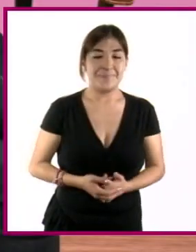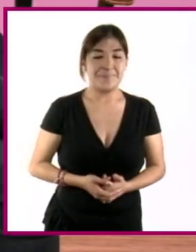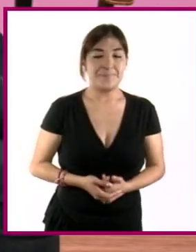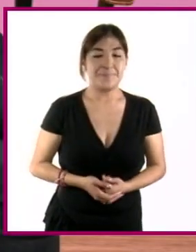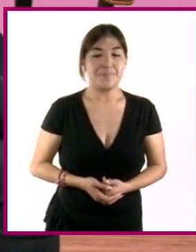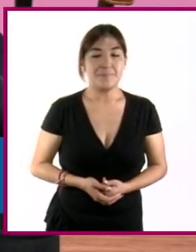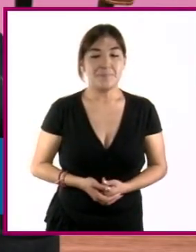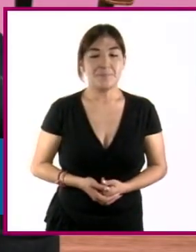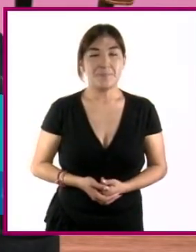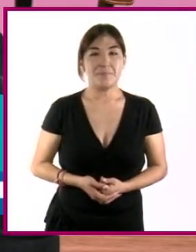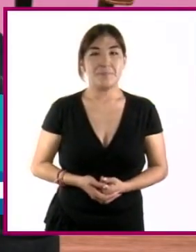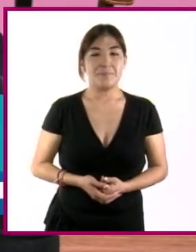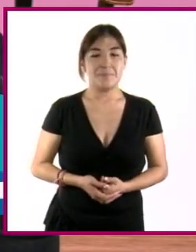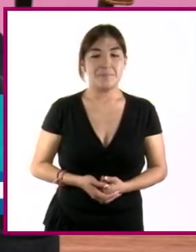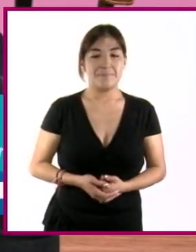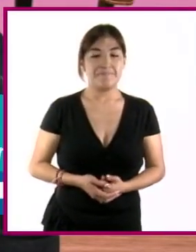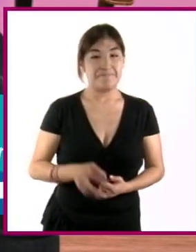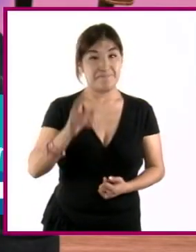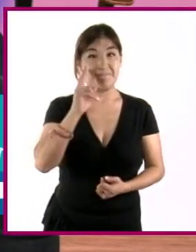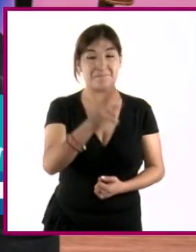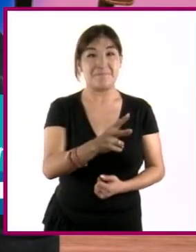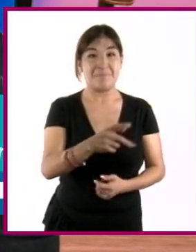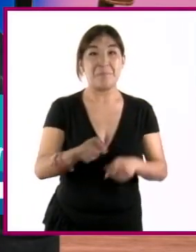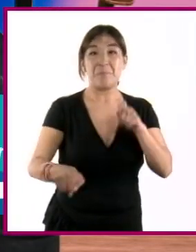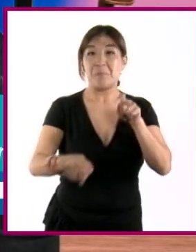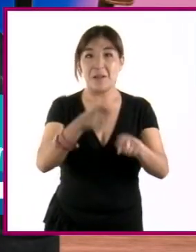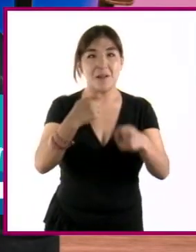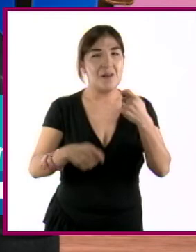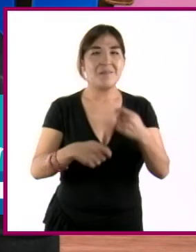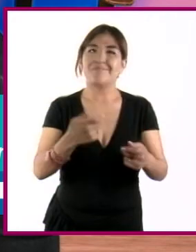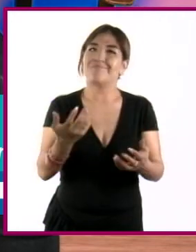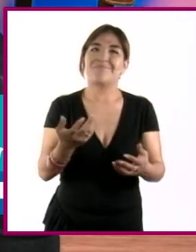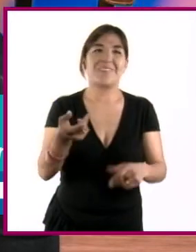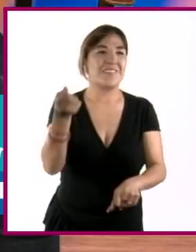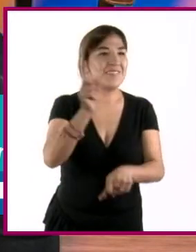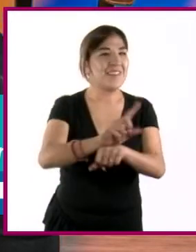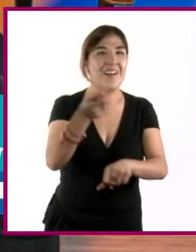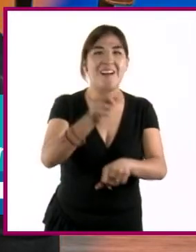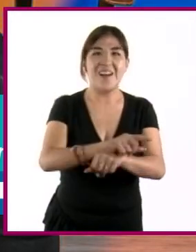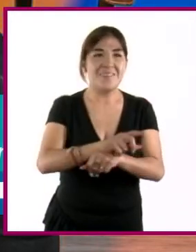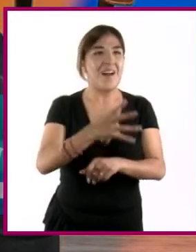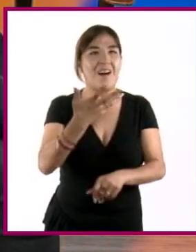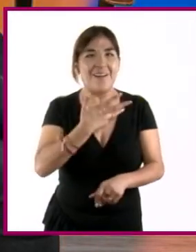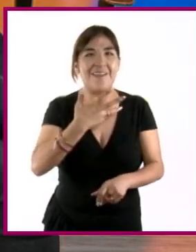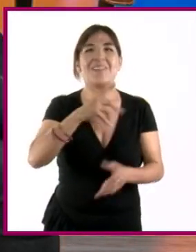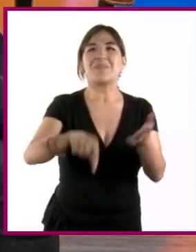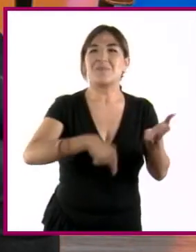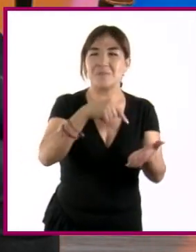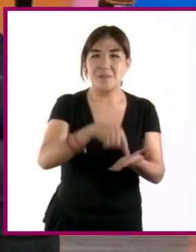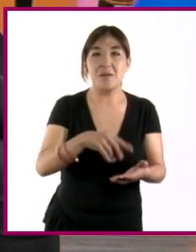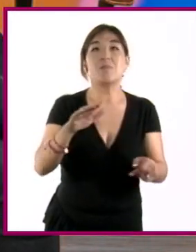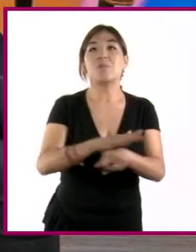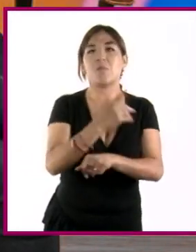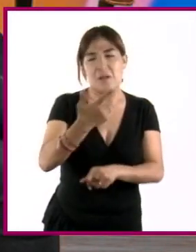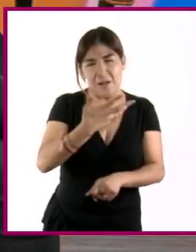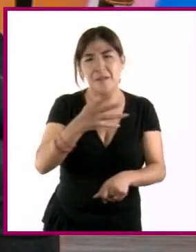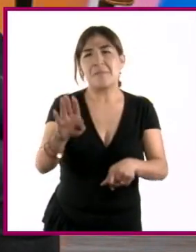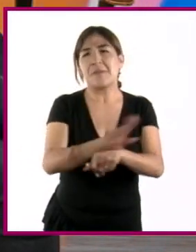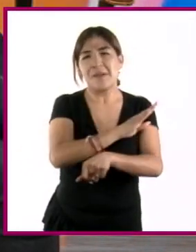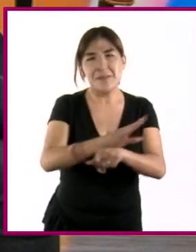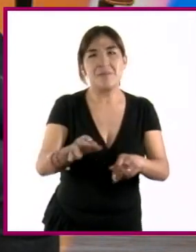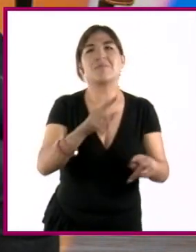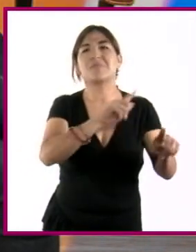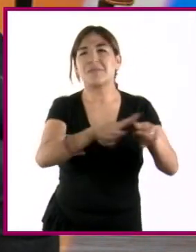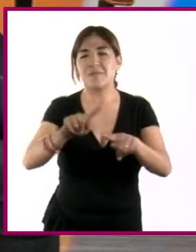Es evidente que los plásticos están presentes en nuestras vidas todo el tiempo, porque nos proporcionan muchas ventajas por sus